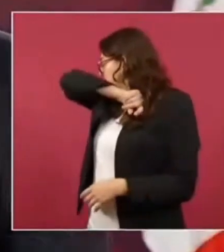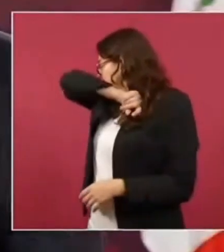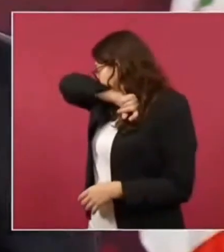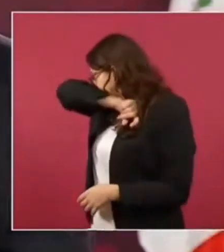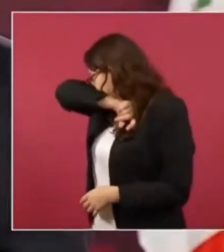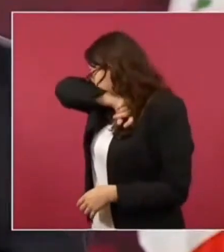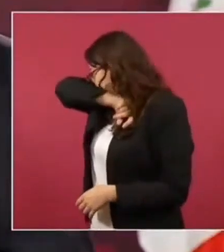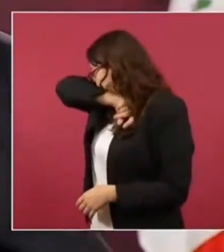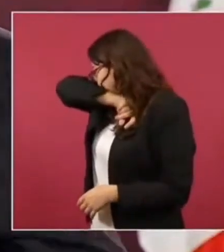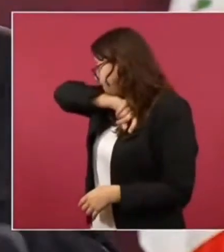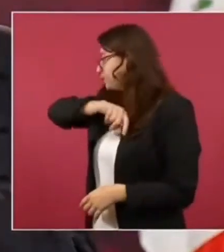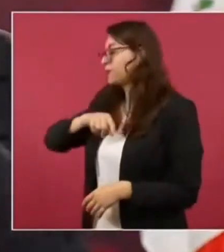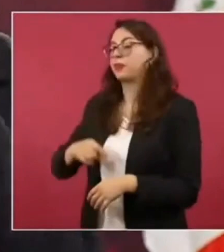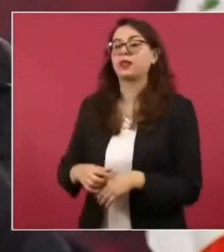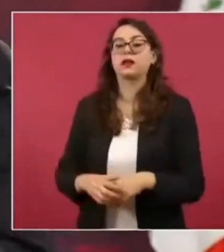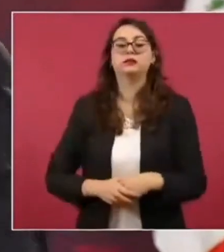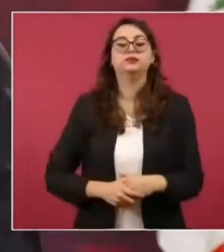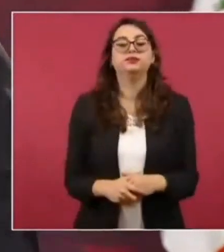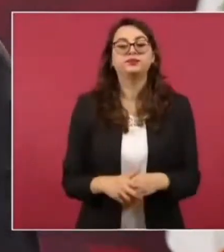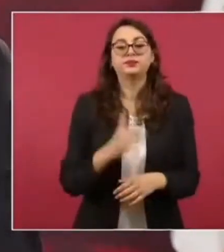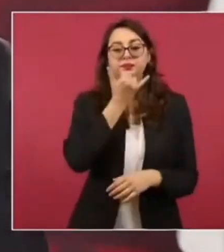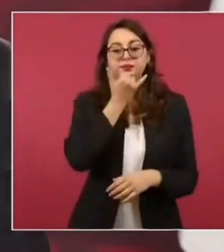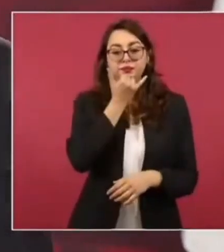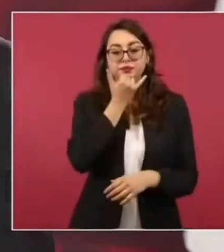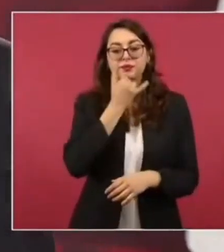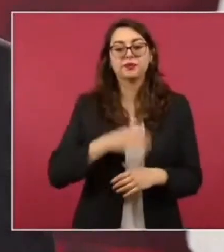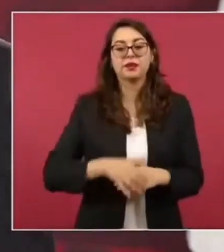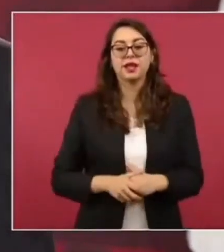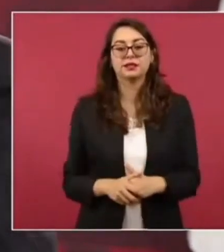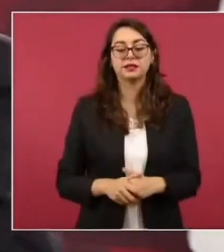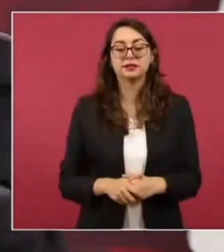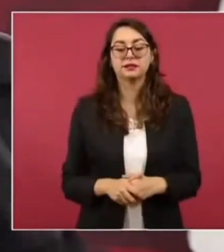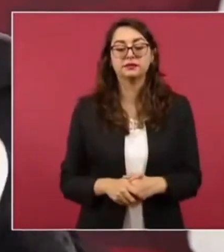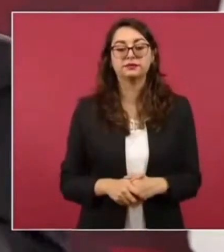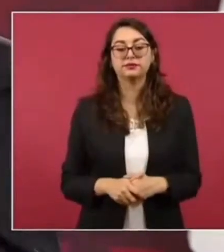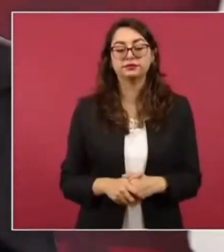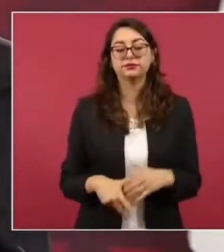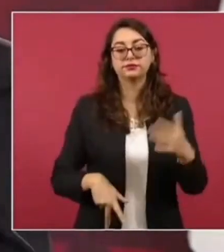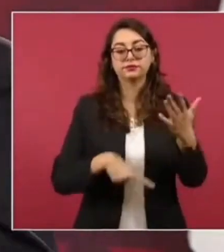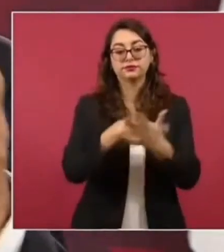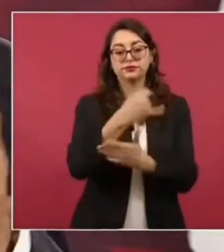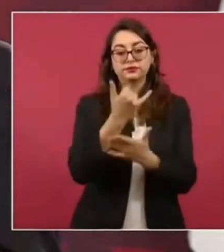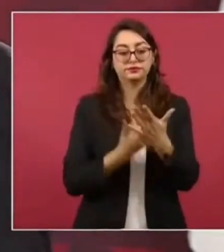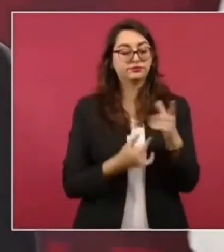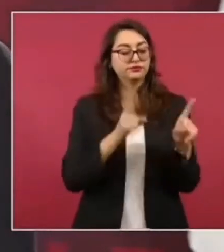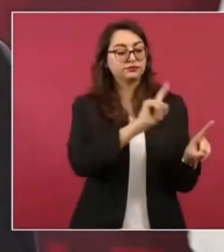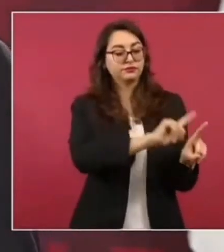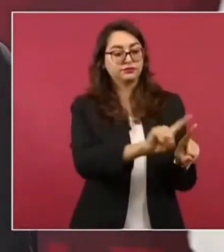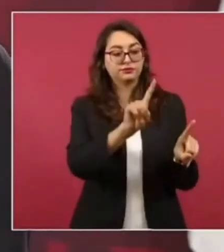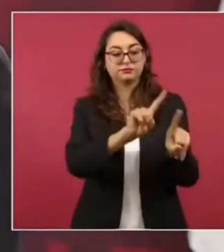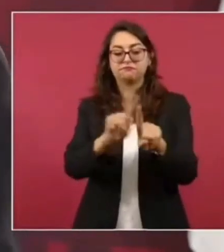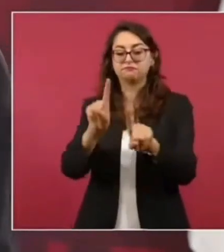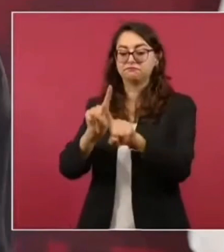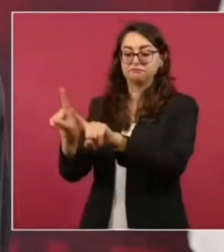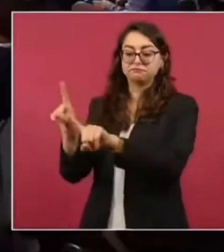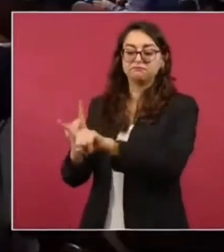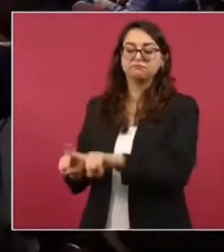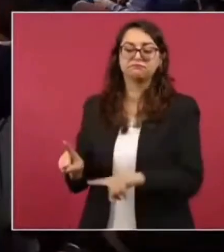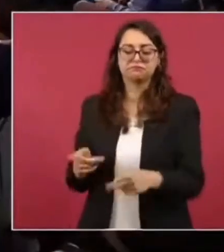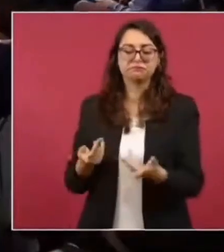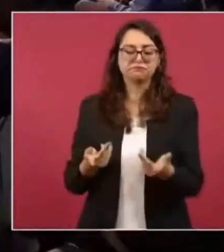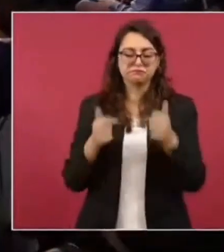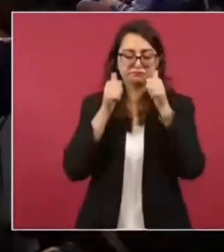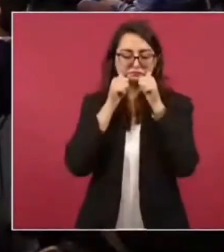Coatzacoalcos. Son muchos proyectos y sí vamos a seguir atendiendo